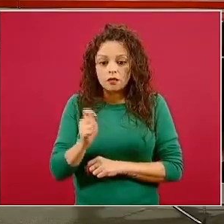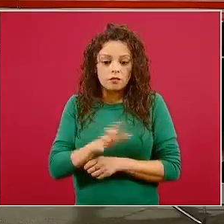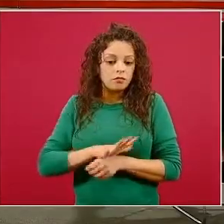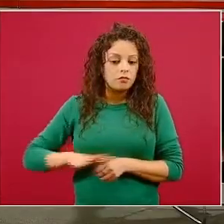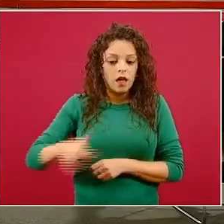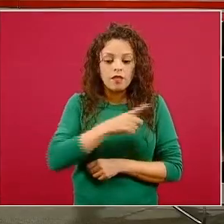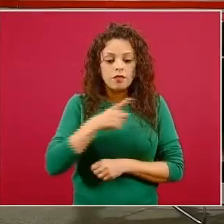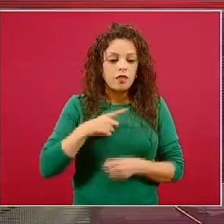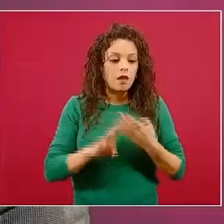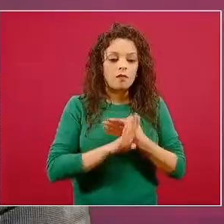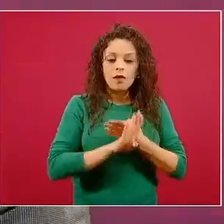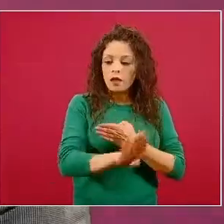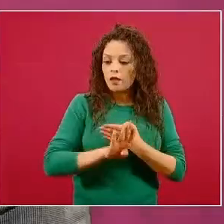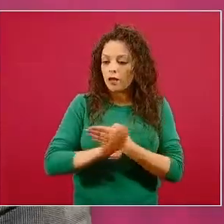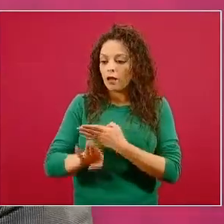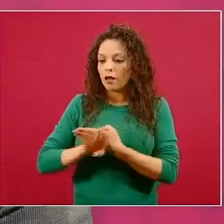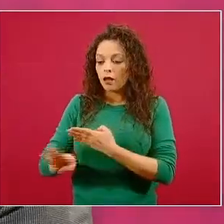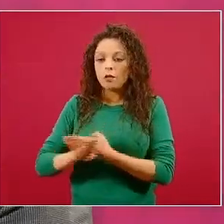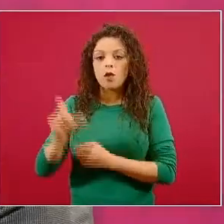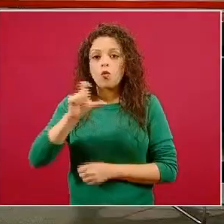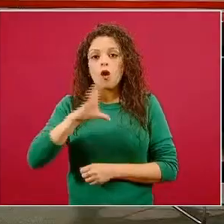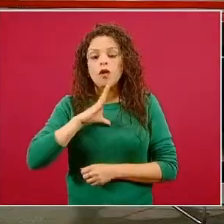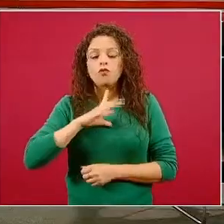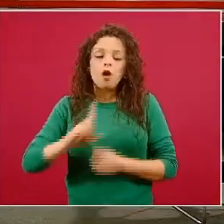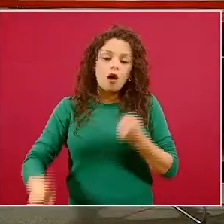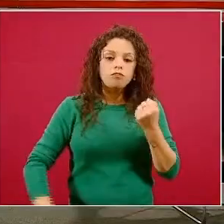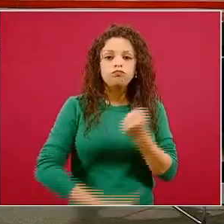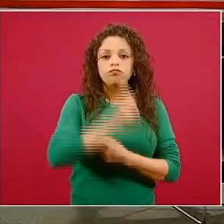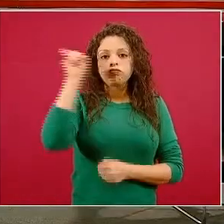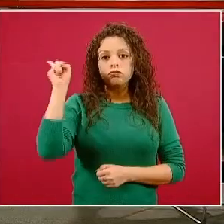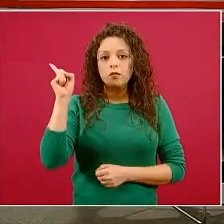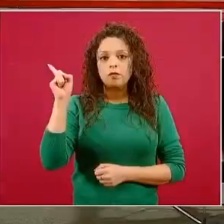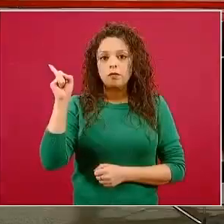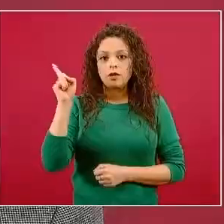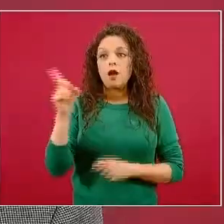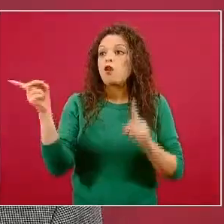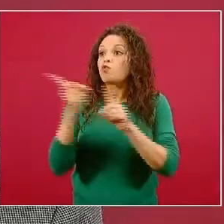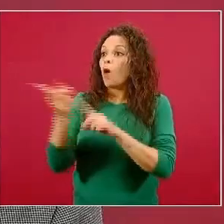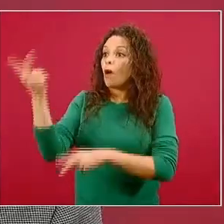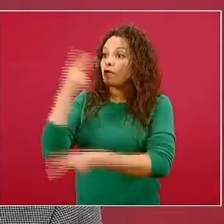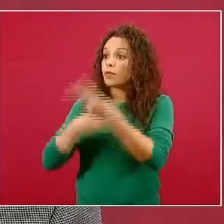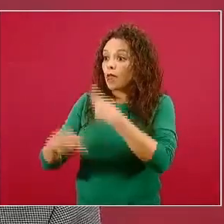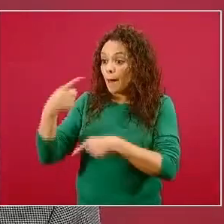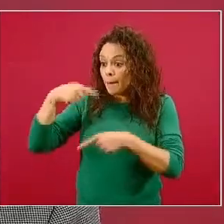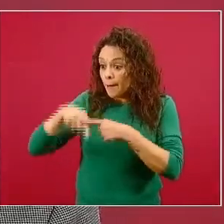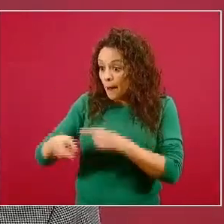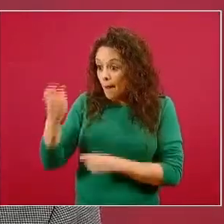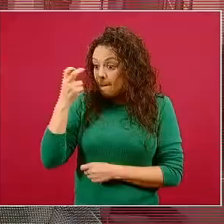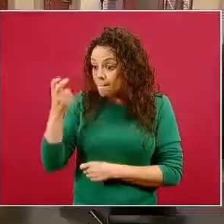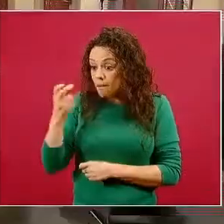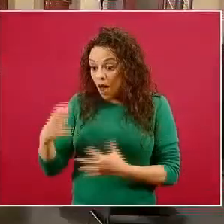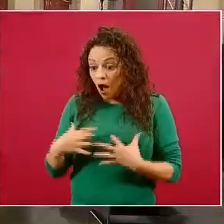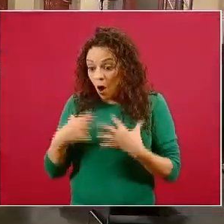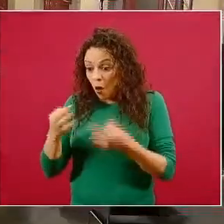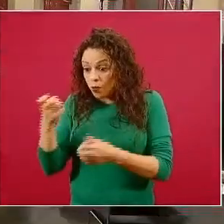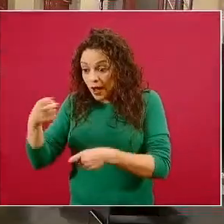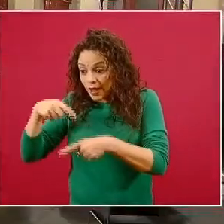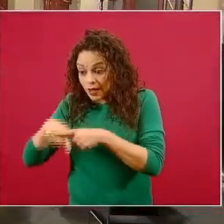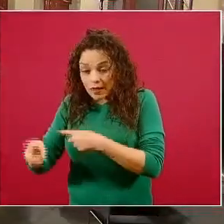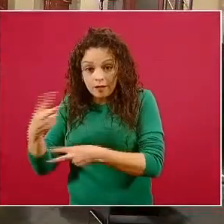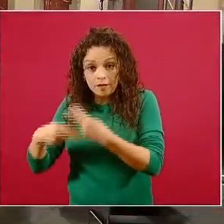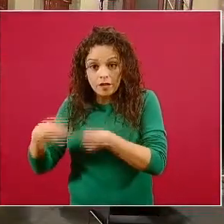las emergencias de salud pública en la fuente de origen. Es posible que esto en